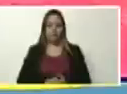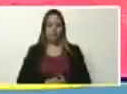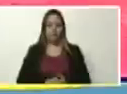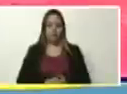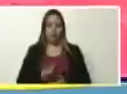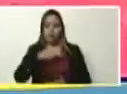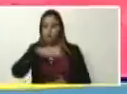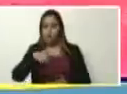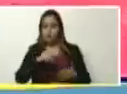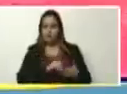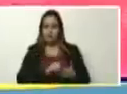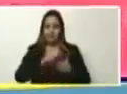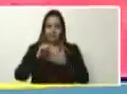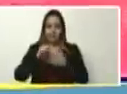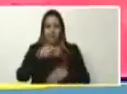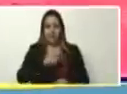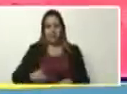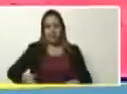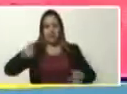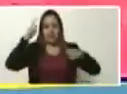nuestro comandante Hugo Chávez.